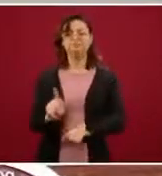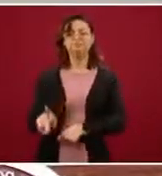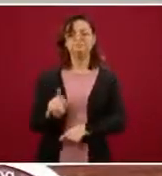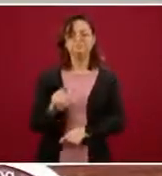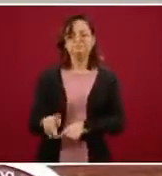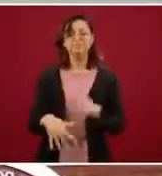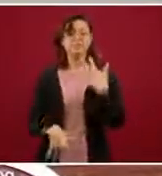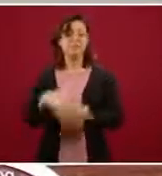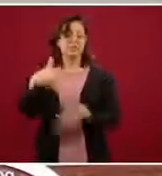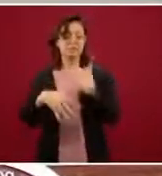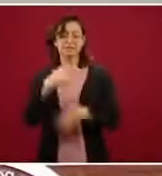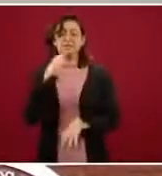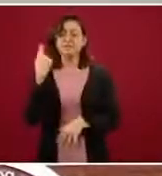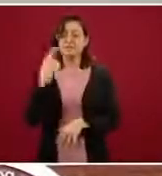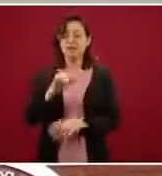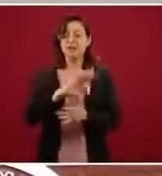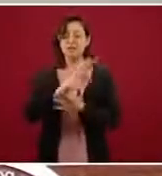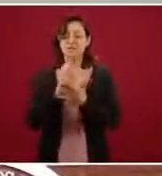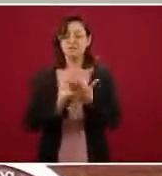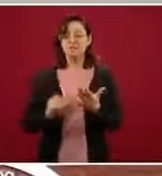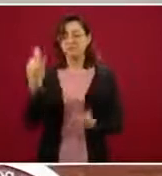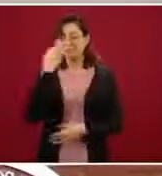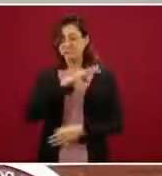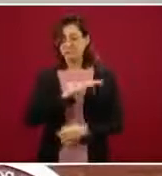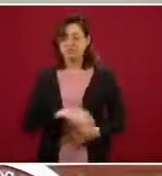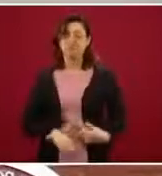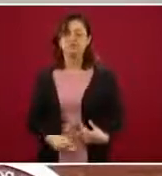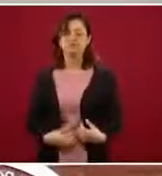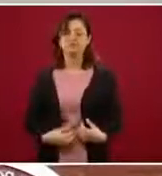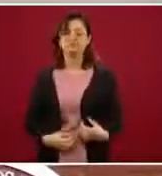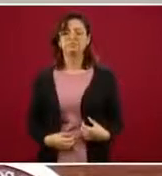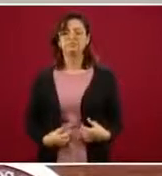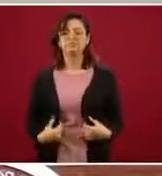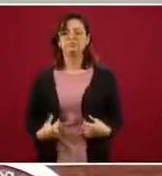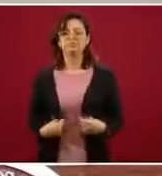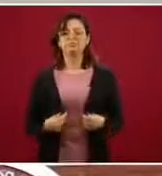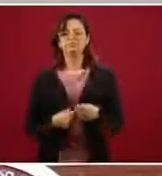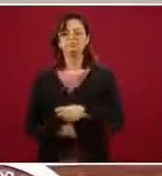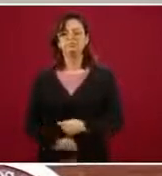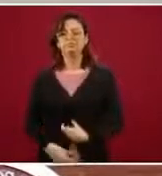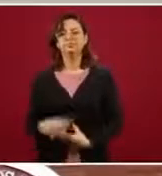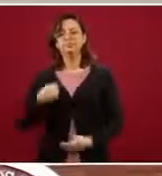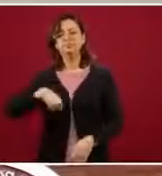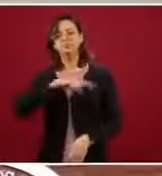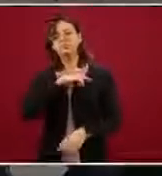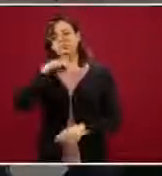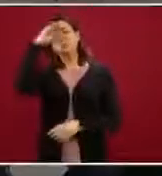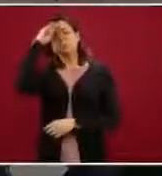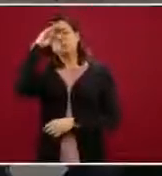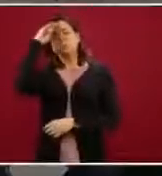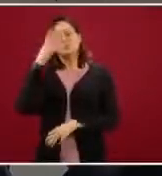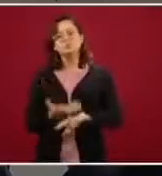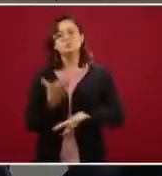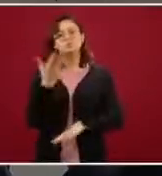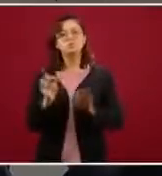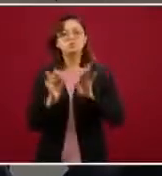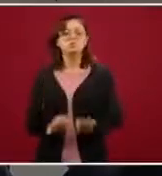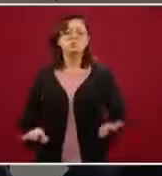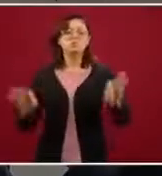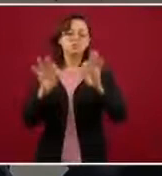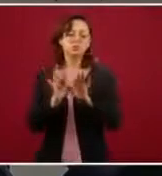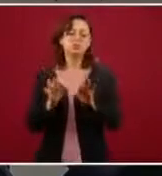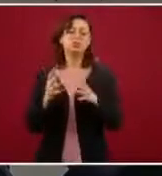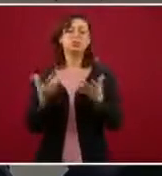existen por facturación simulada. Creemos que es importante mandar el mensaje de que